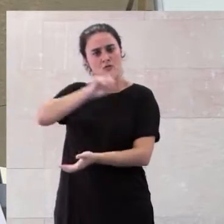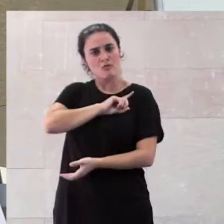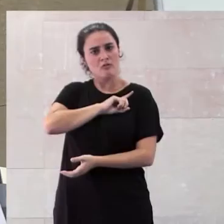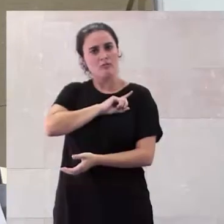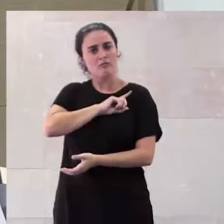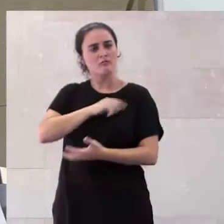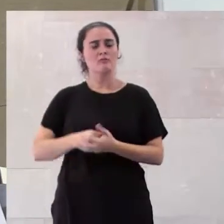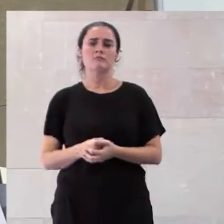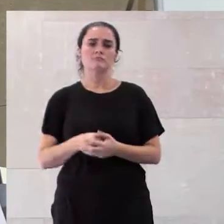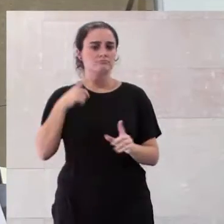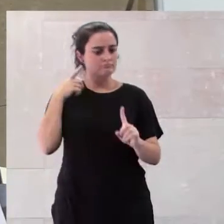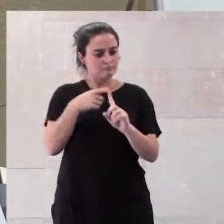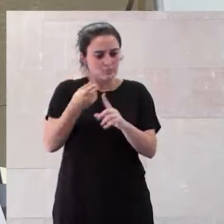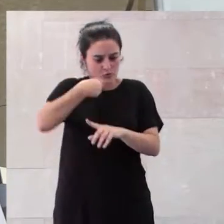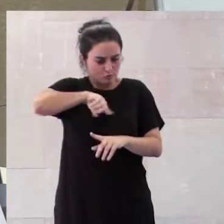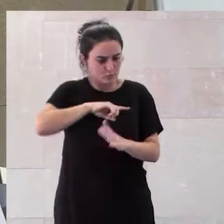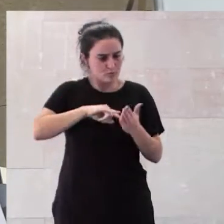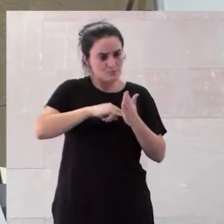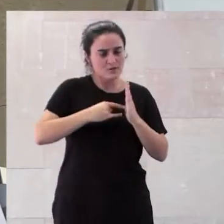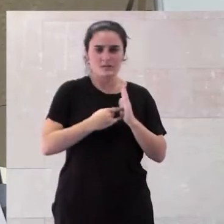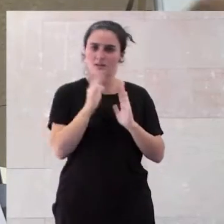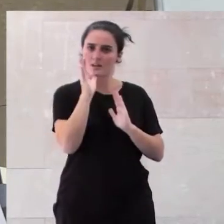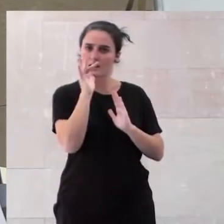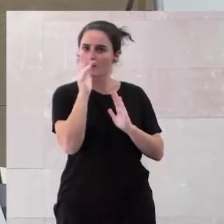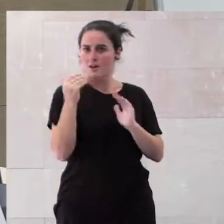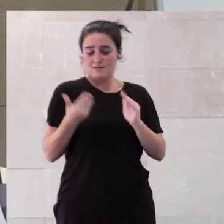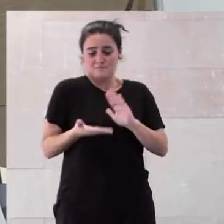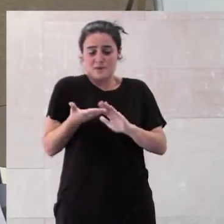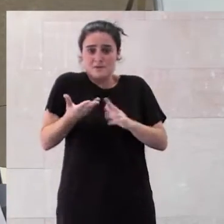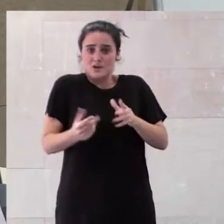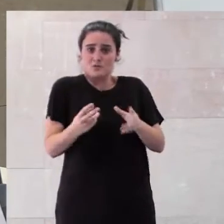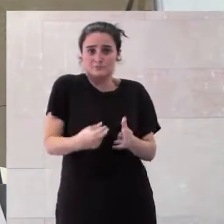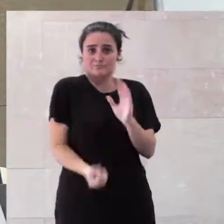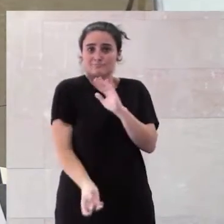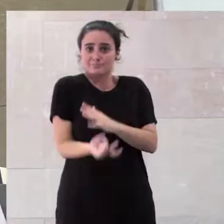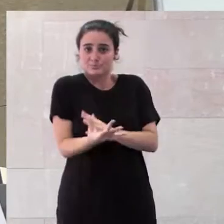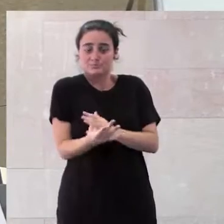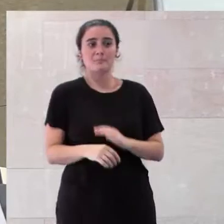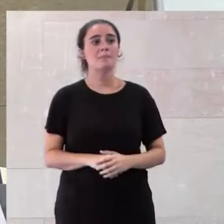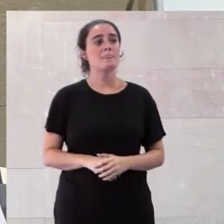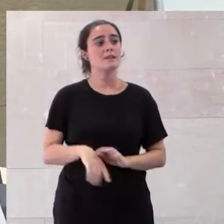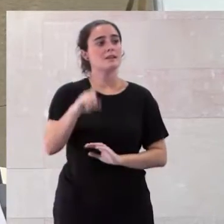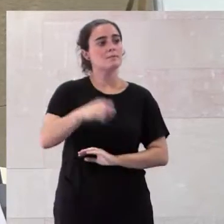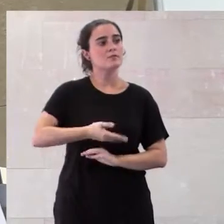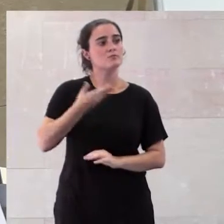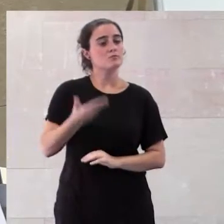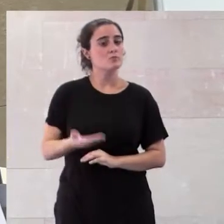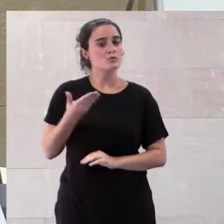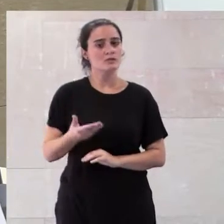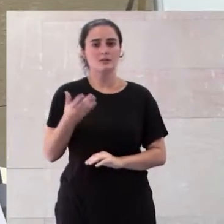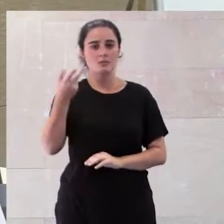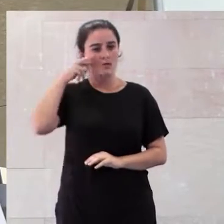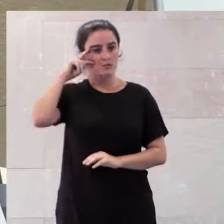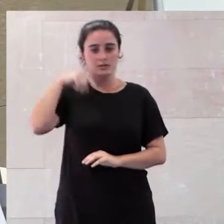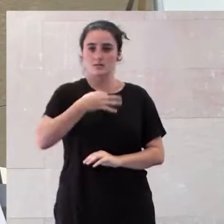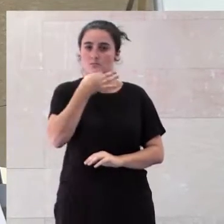para, pues, para un proyecto que está ahora mismo en nacimiento y en construcción. Y lo va a ser también, pues conocer las experiencias de esta tarde,